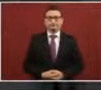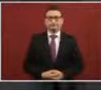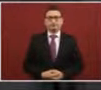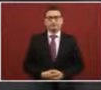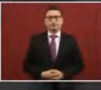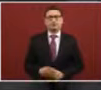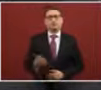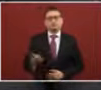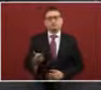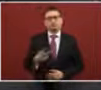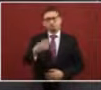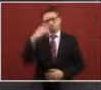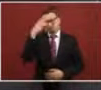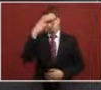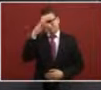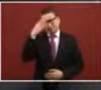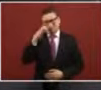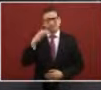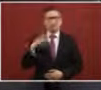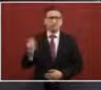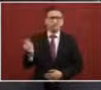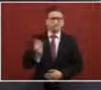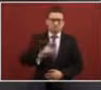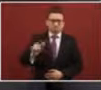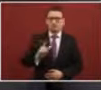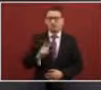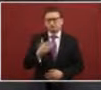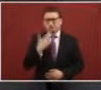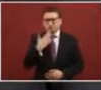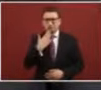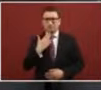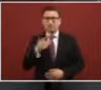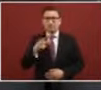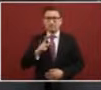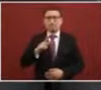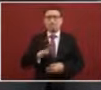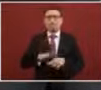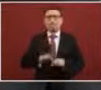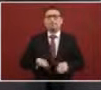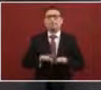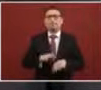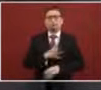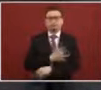experiencia, el profesionalismo, sino la honestidad,